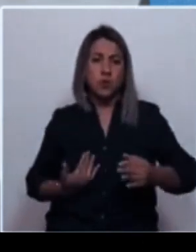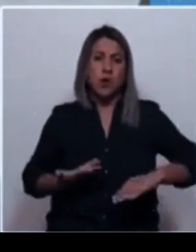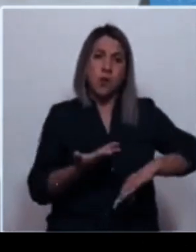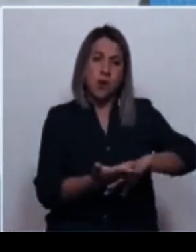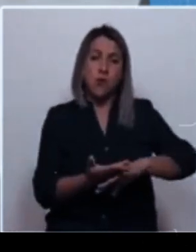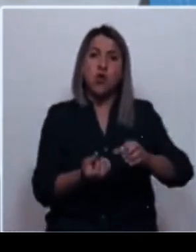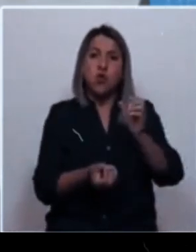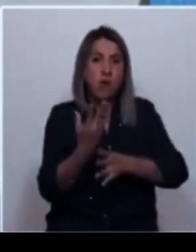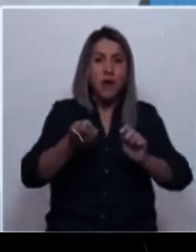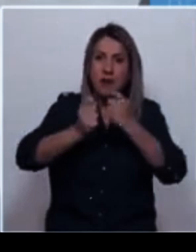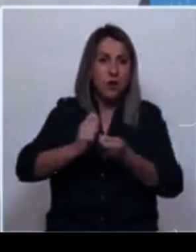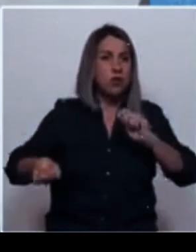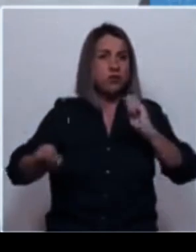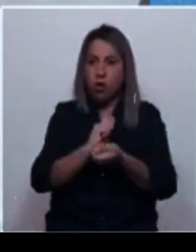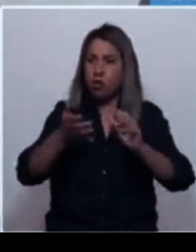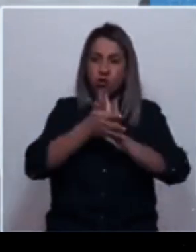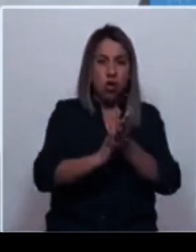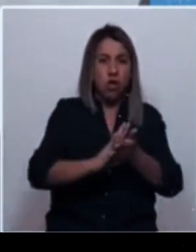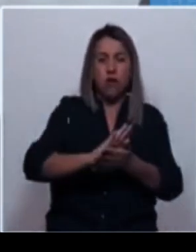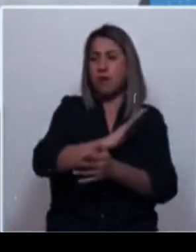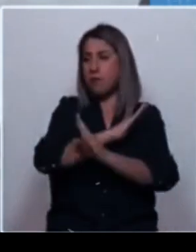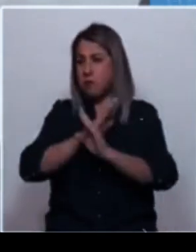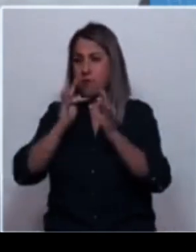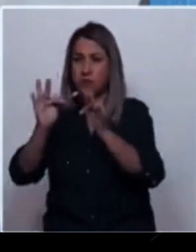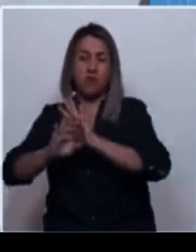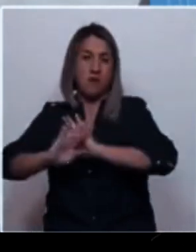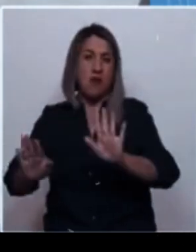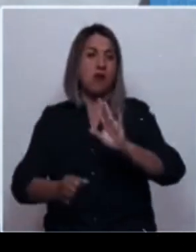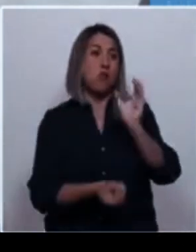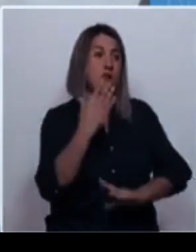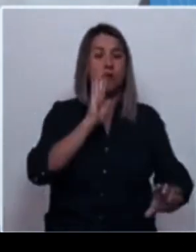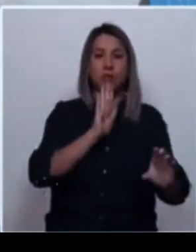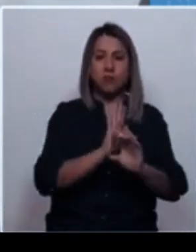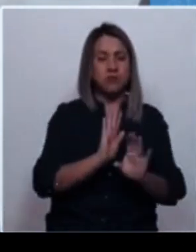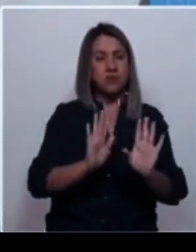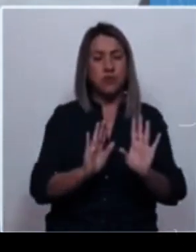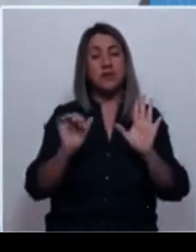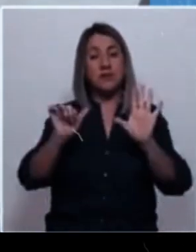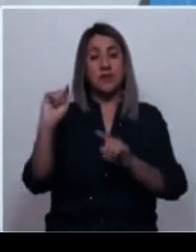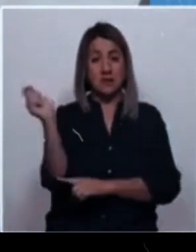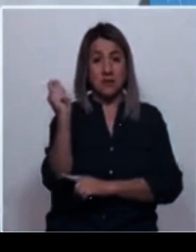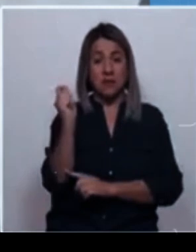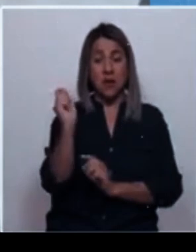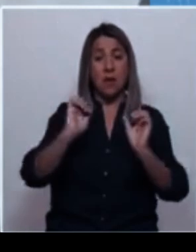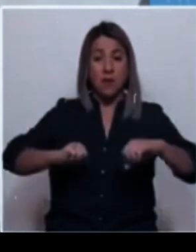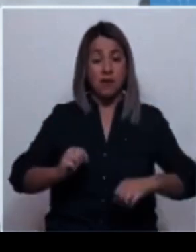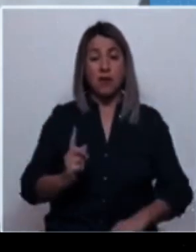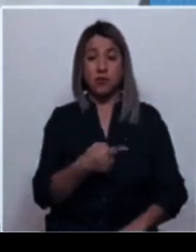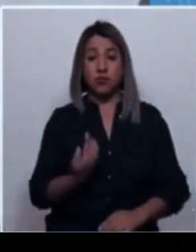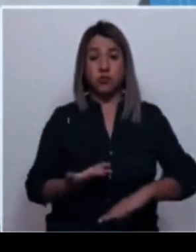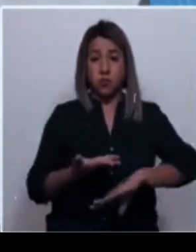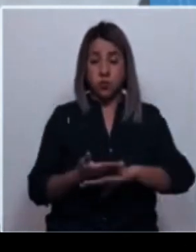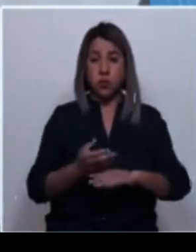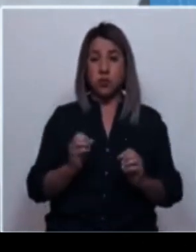refundación que cambiemos todo que el 6 de de septiembre si es que es aprobada la propuesta nuestra nos ama